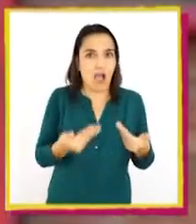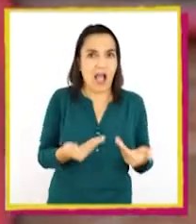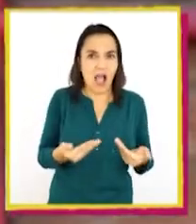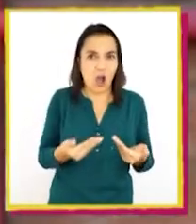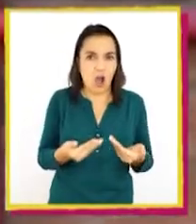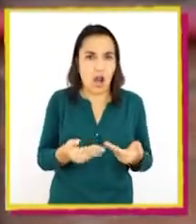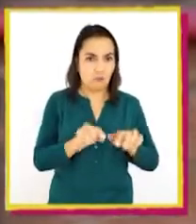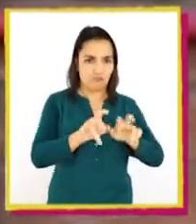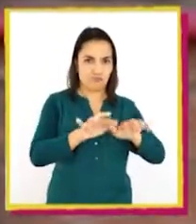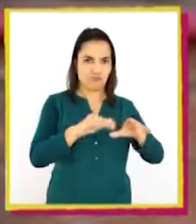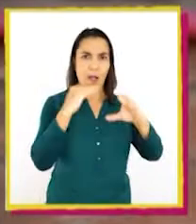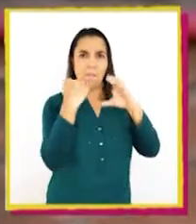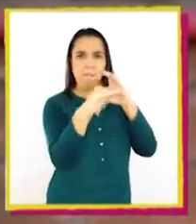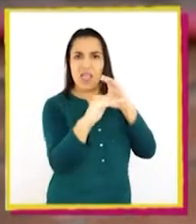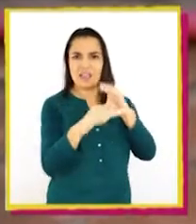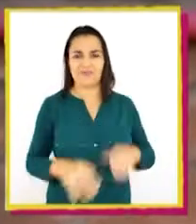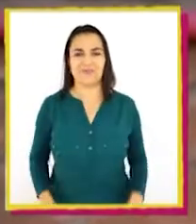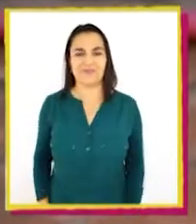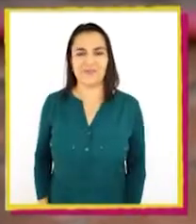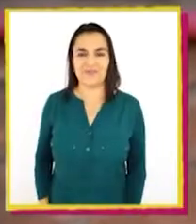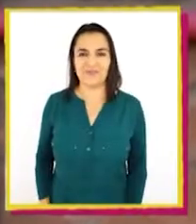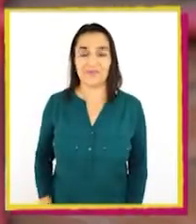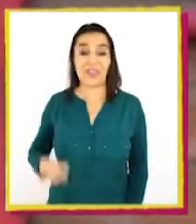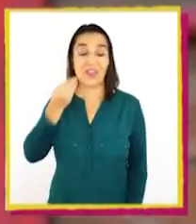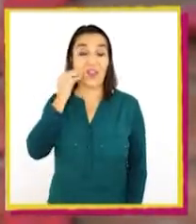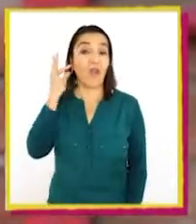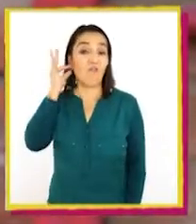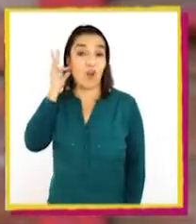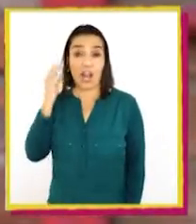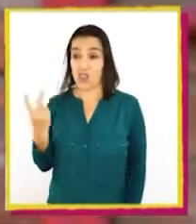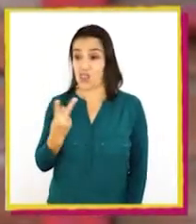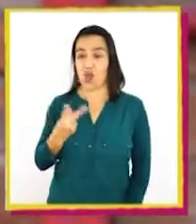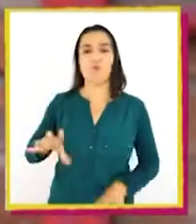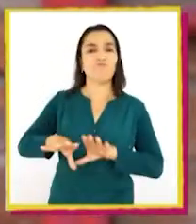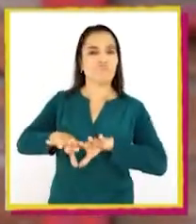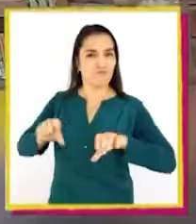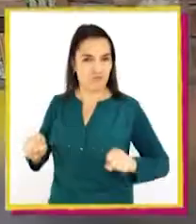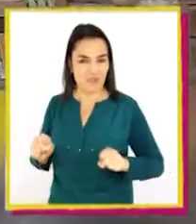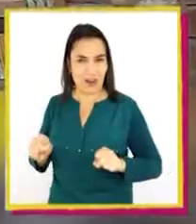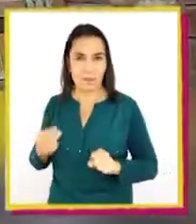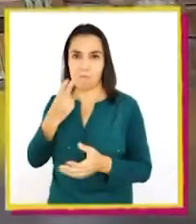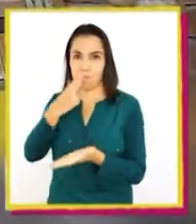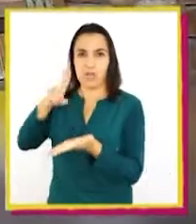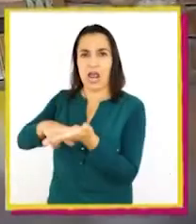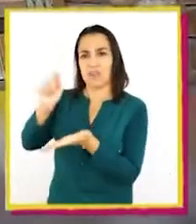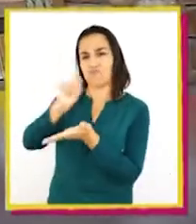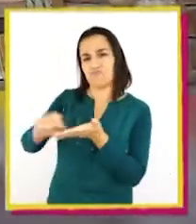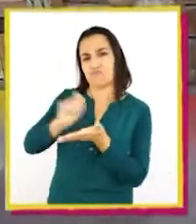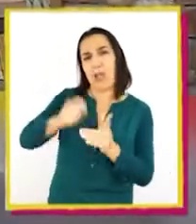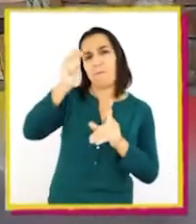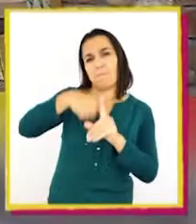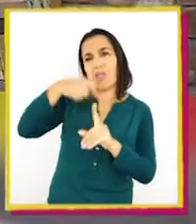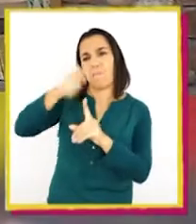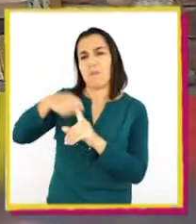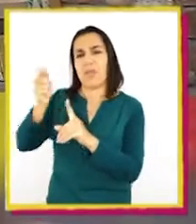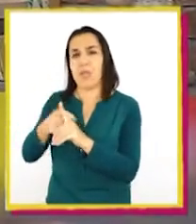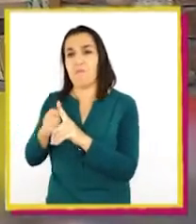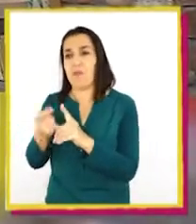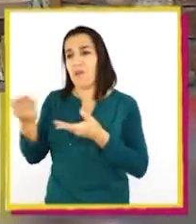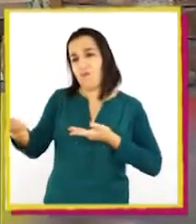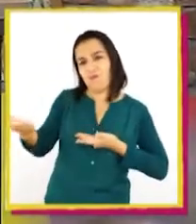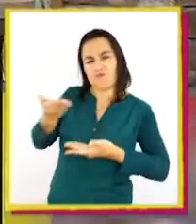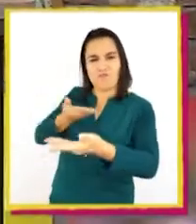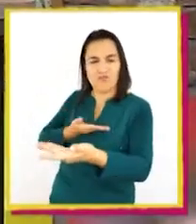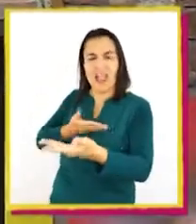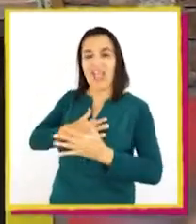lo hacemos enviando correos por email. Con mi abuela hicimos un pacto y nos escribimos una carta al mes cada una. ¿Es